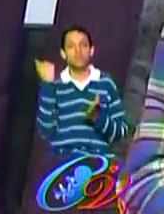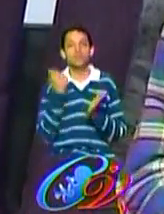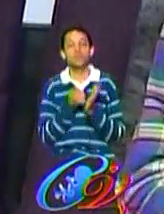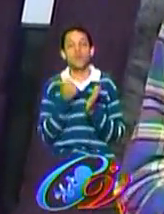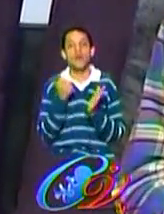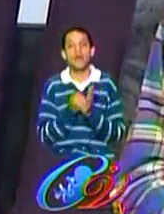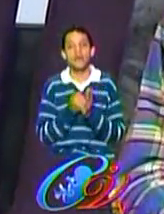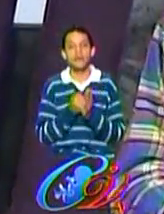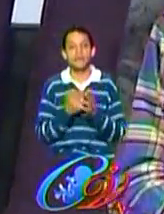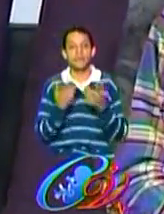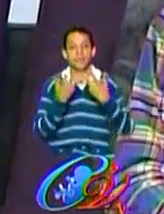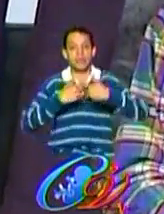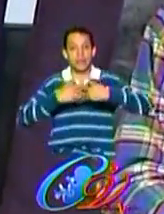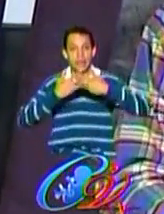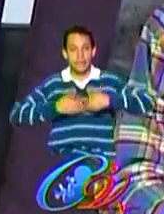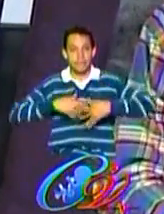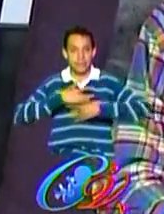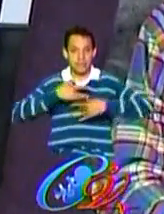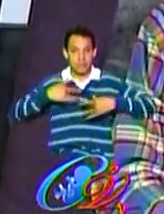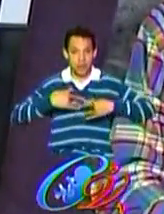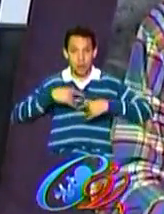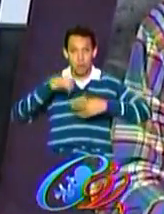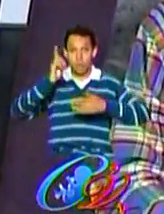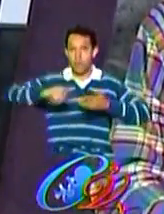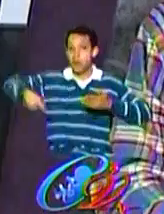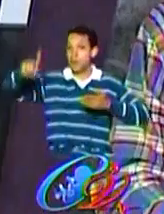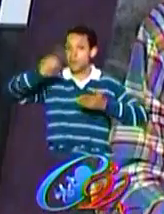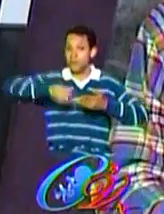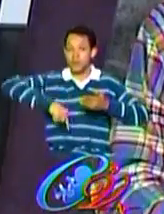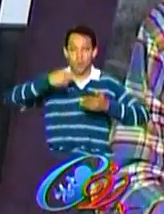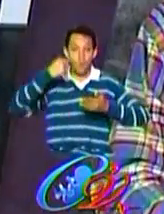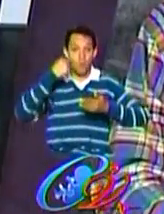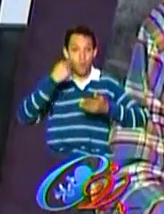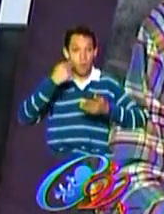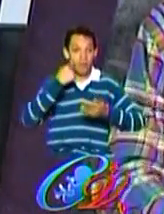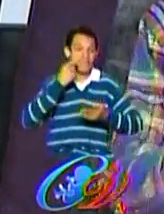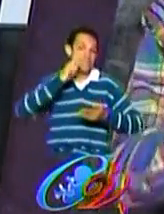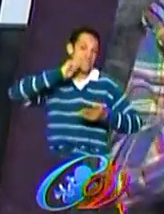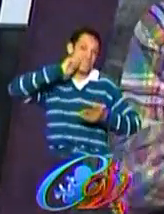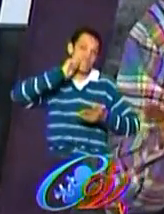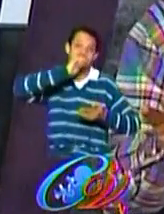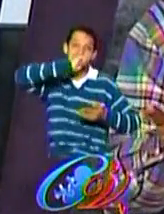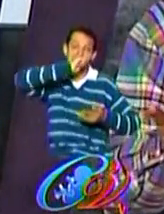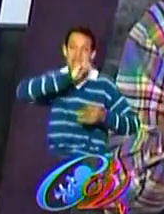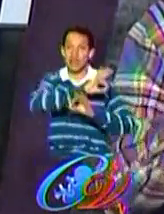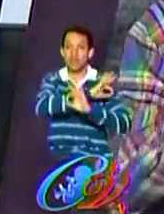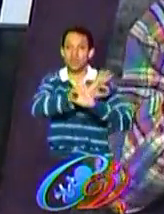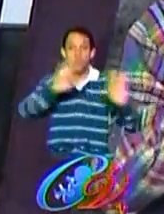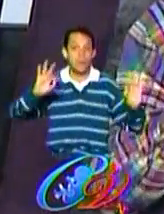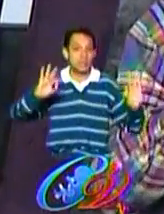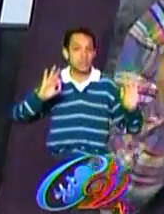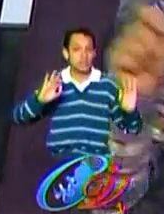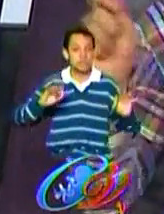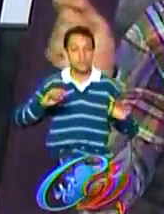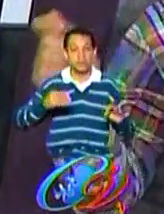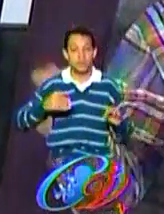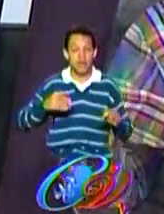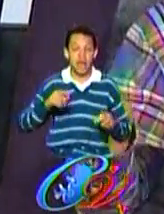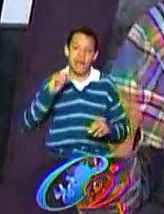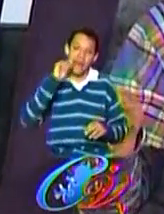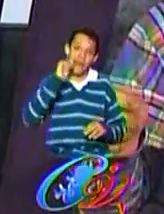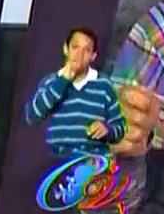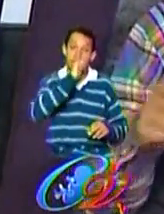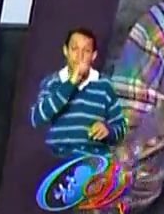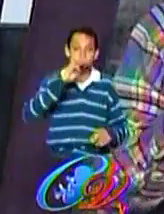las EPS no pueden utilizar amalgamas en la dentadura de nadie. Es decir, el mercurio, eso que está explicando